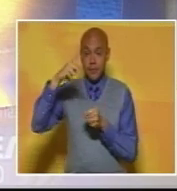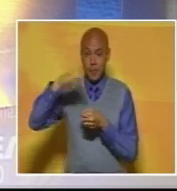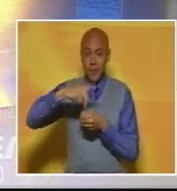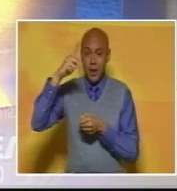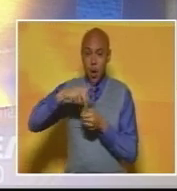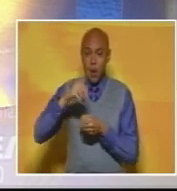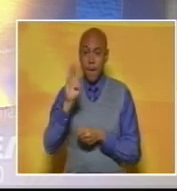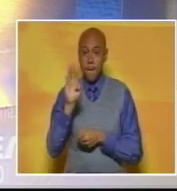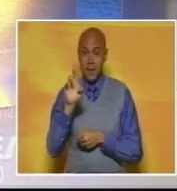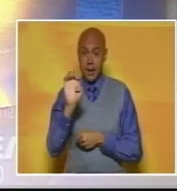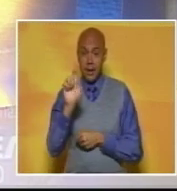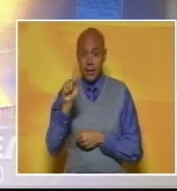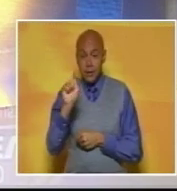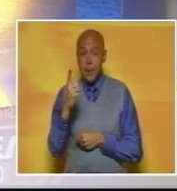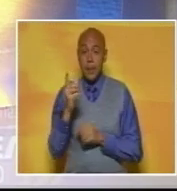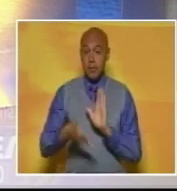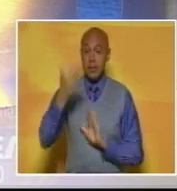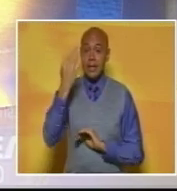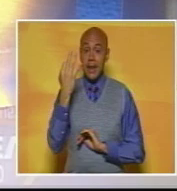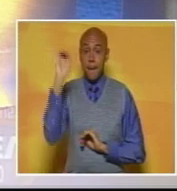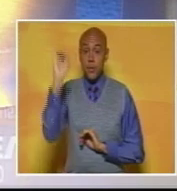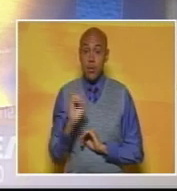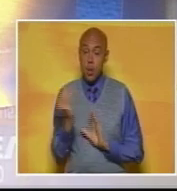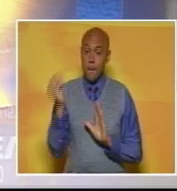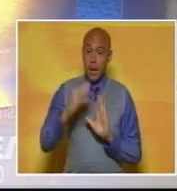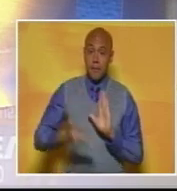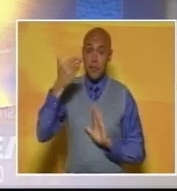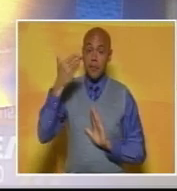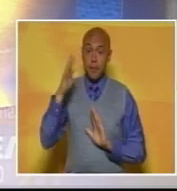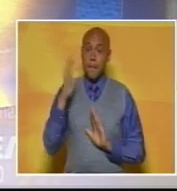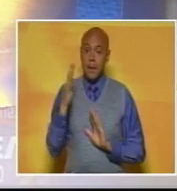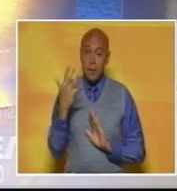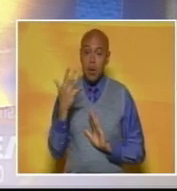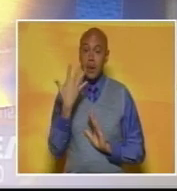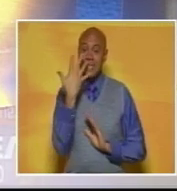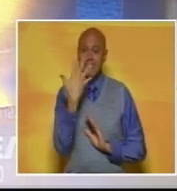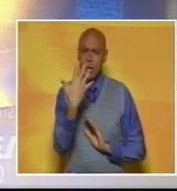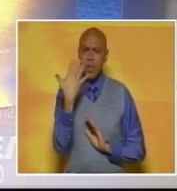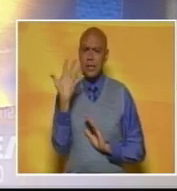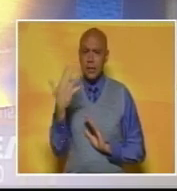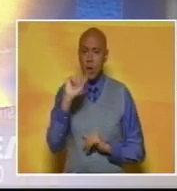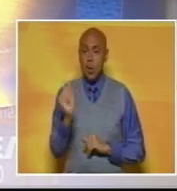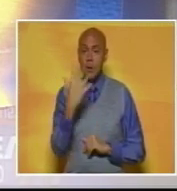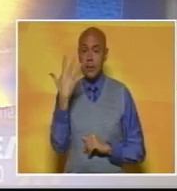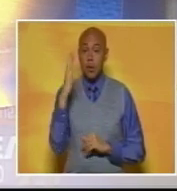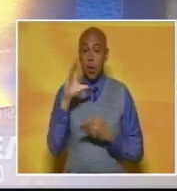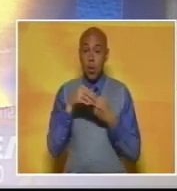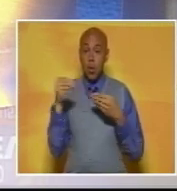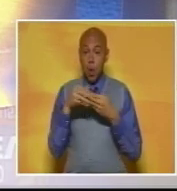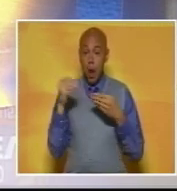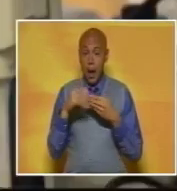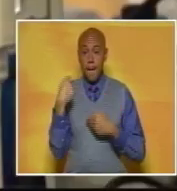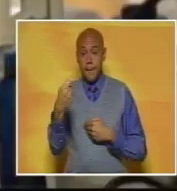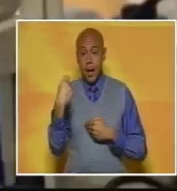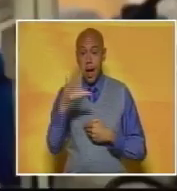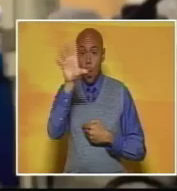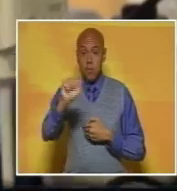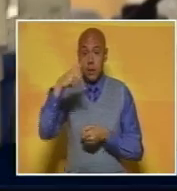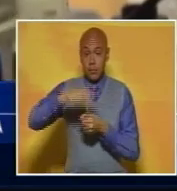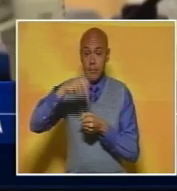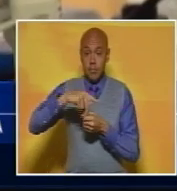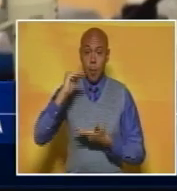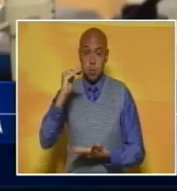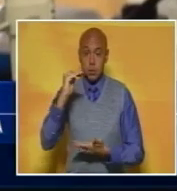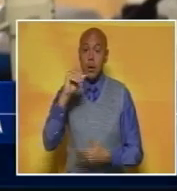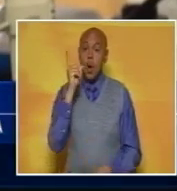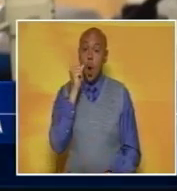de referencia en Europa suba casi 3%. Rodando los $55,5 por barril. El director de la